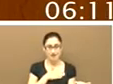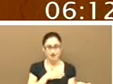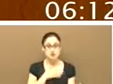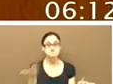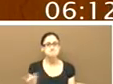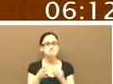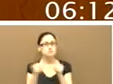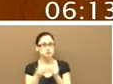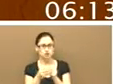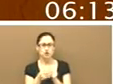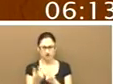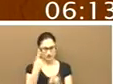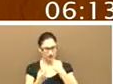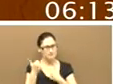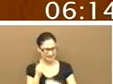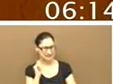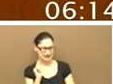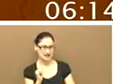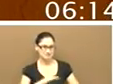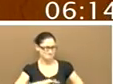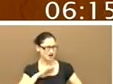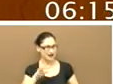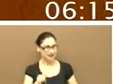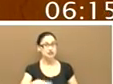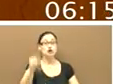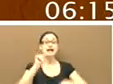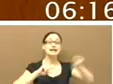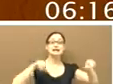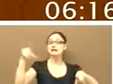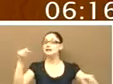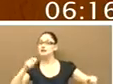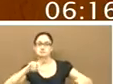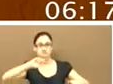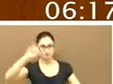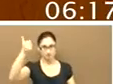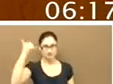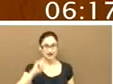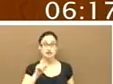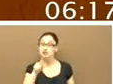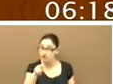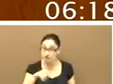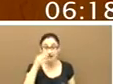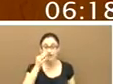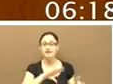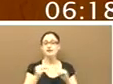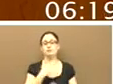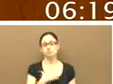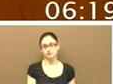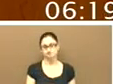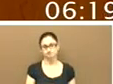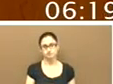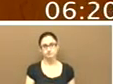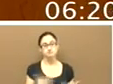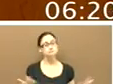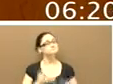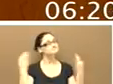vez de más información y más posibilidades de elección y a esa realidad tenemos que adaptarnos y